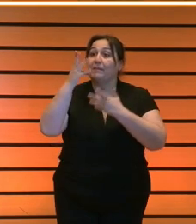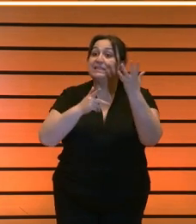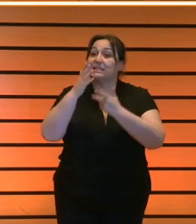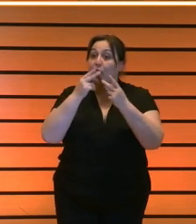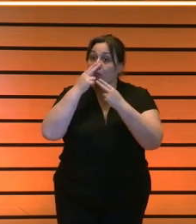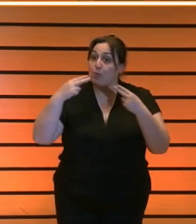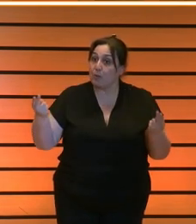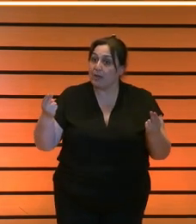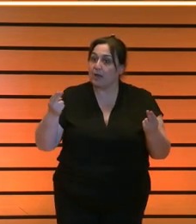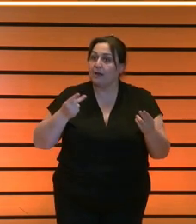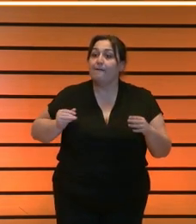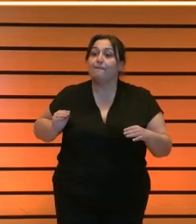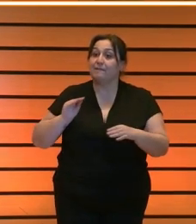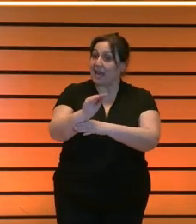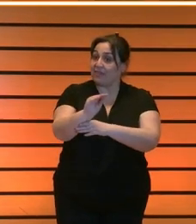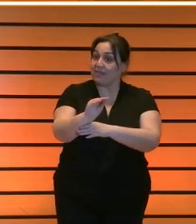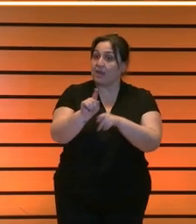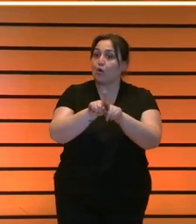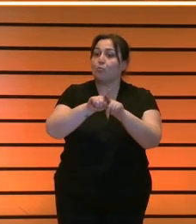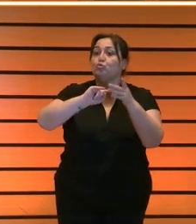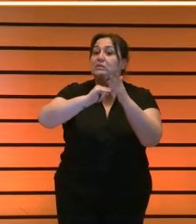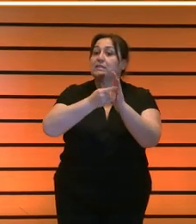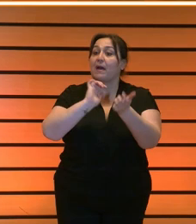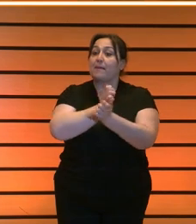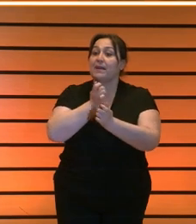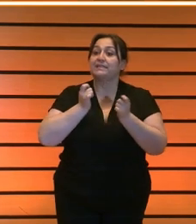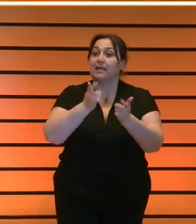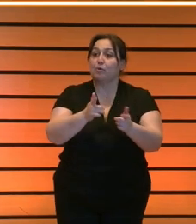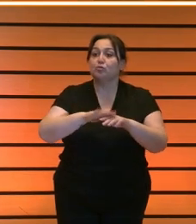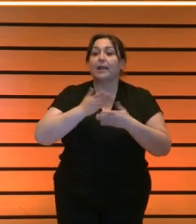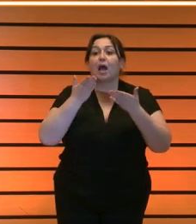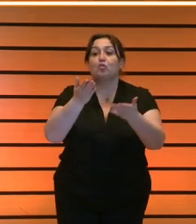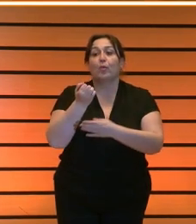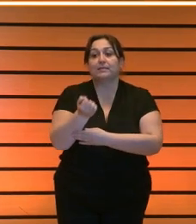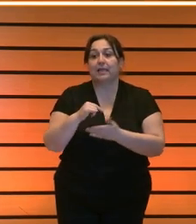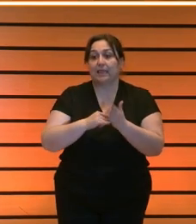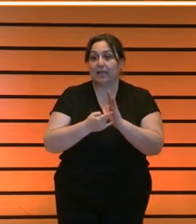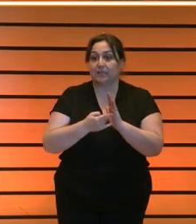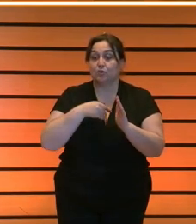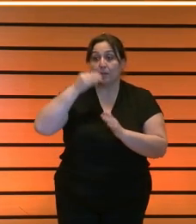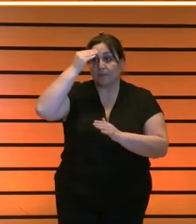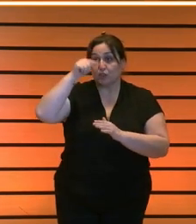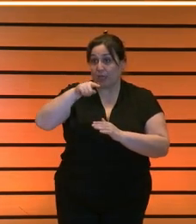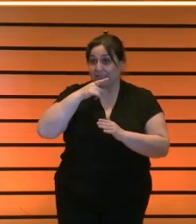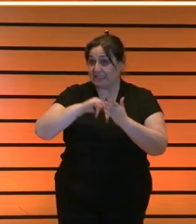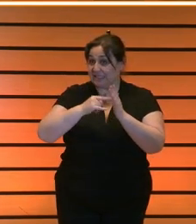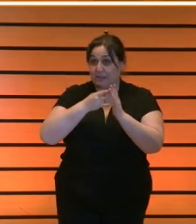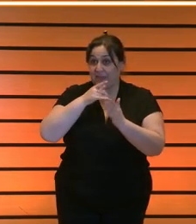financie en un sistema de préstamo las ayudas técnicas a mí me parece que este sistema de adquisición primero